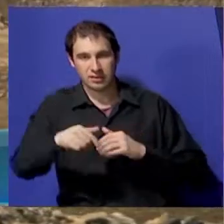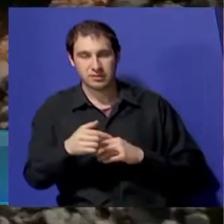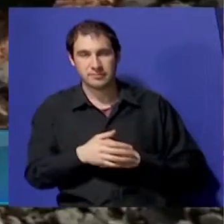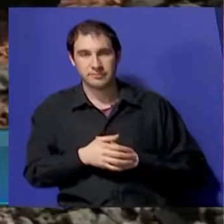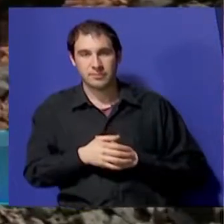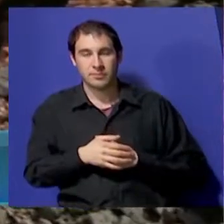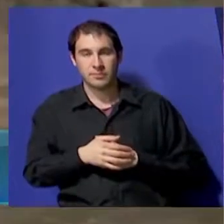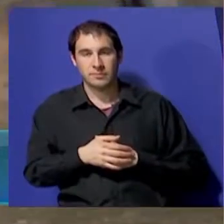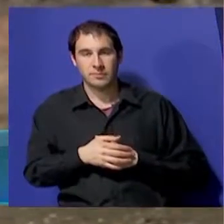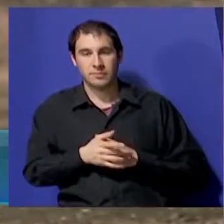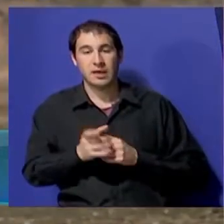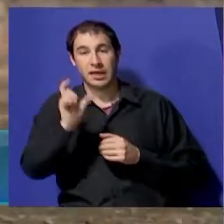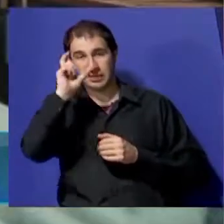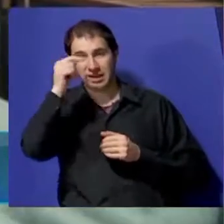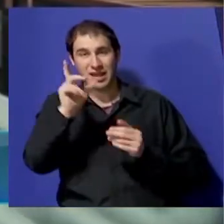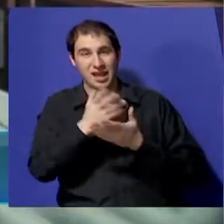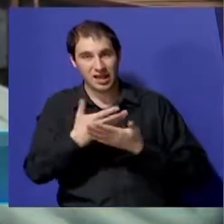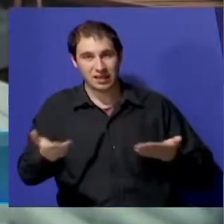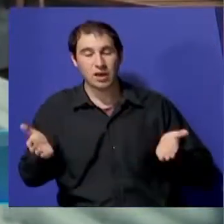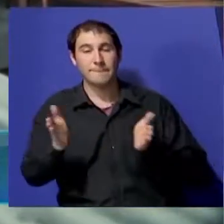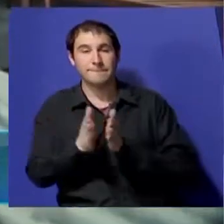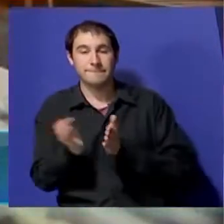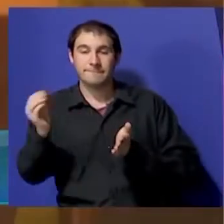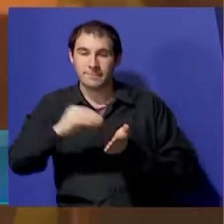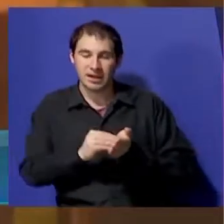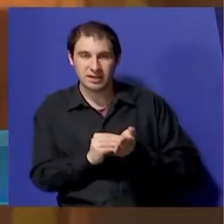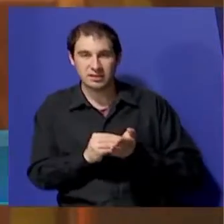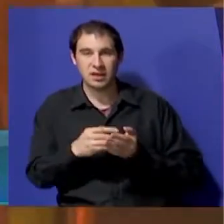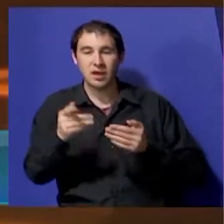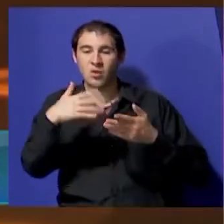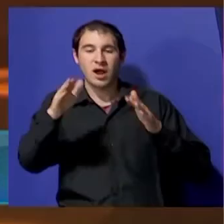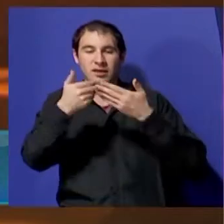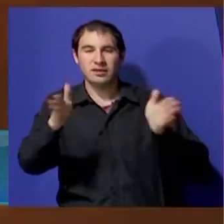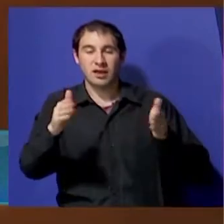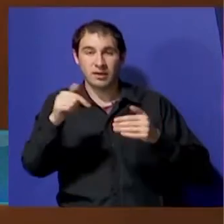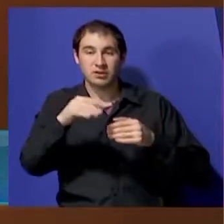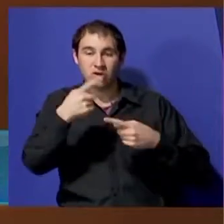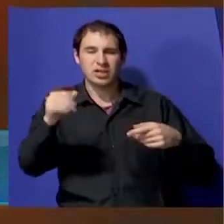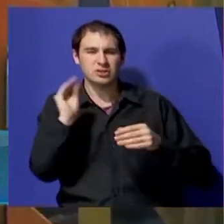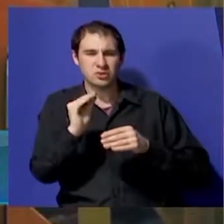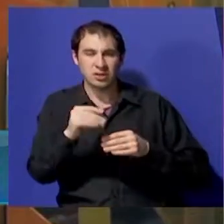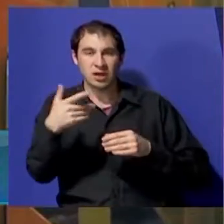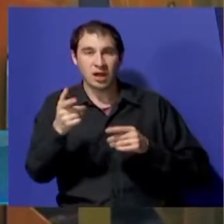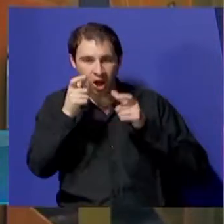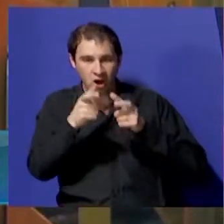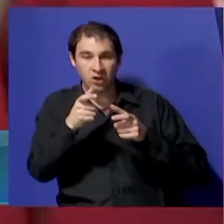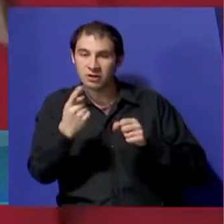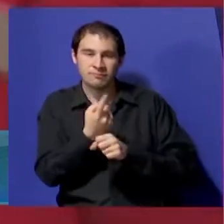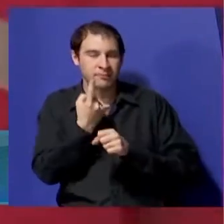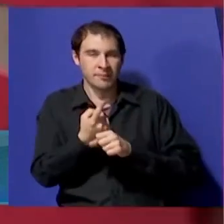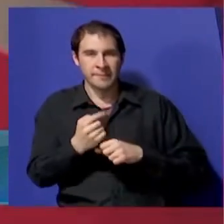de la mega minería con a cielo abierto y con uso de sustancias tóxicas es incontrolable.